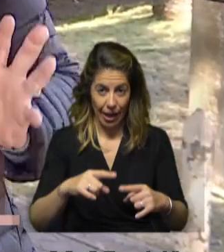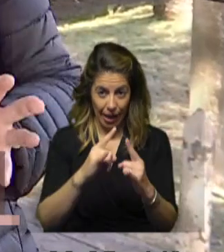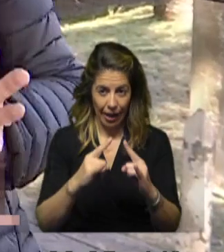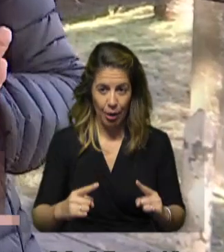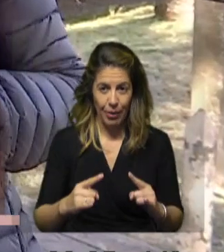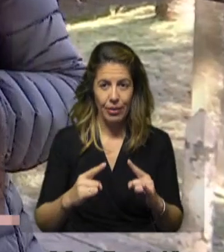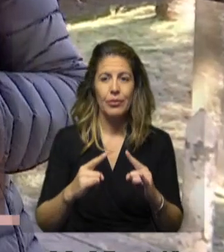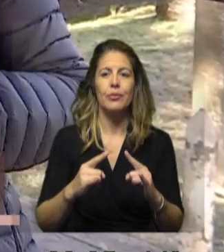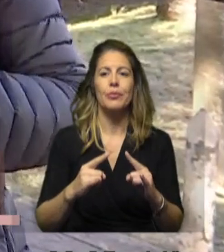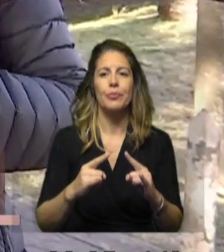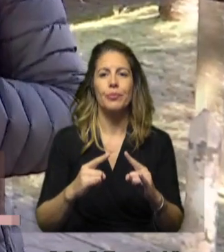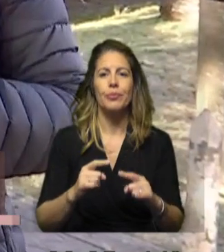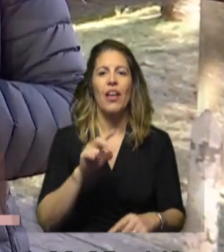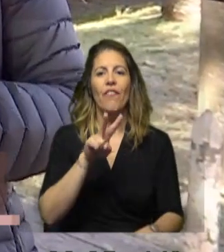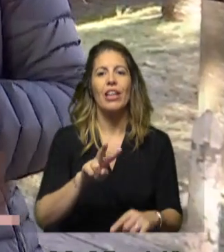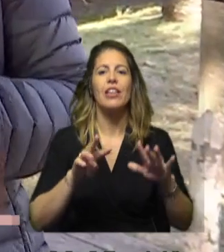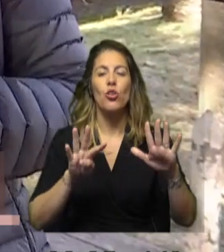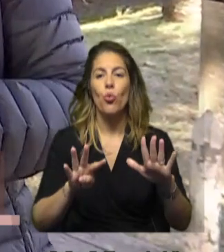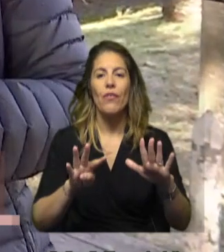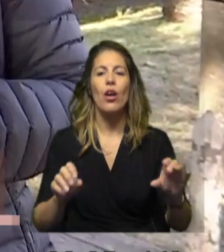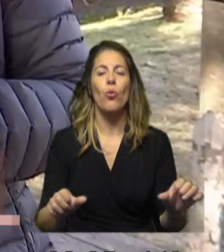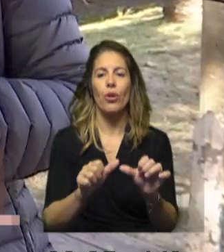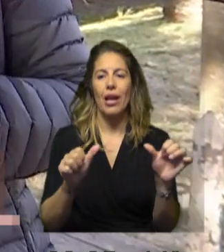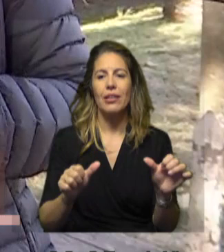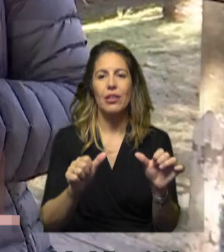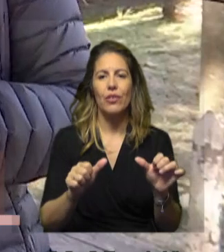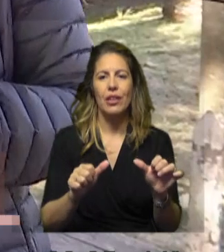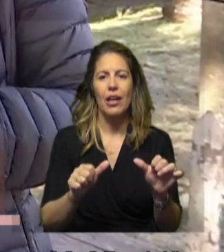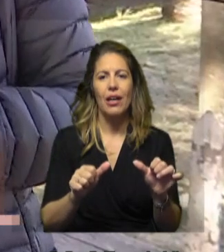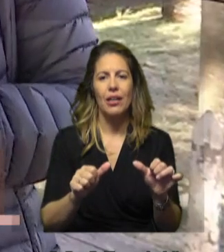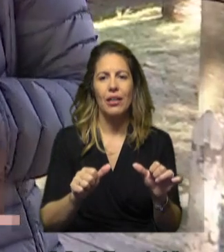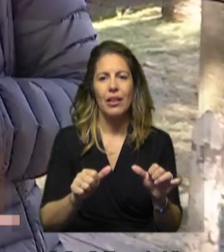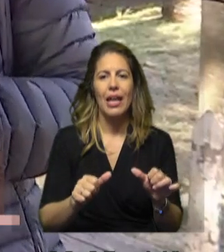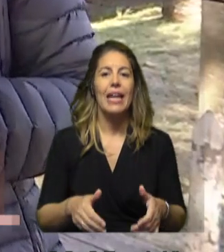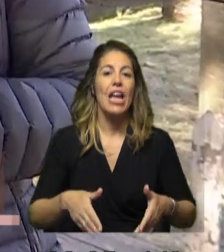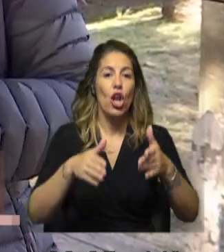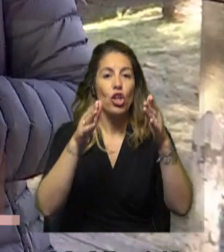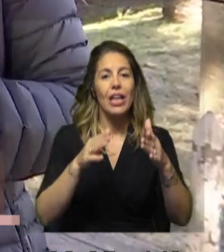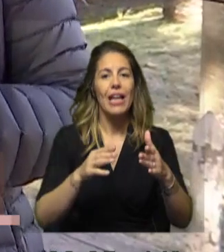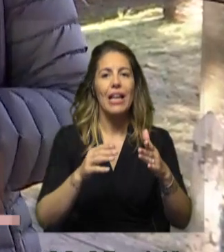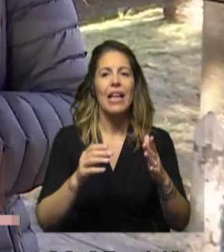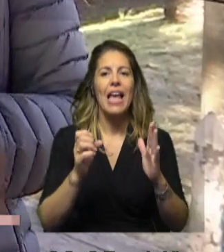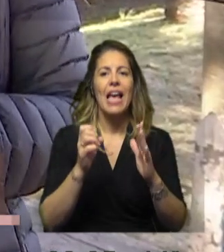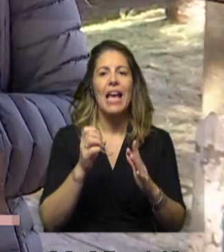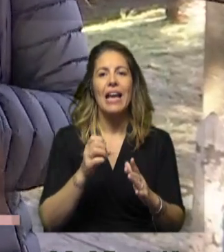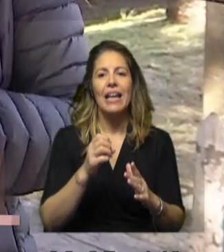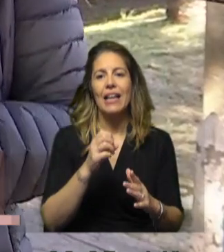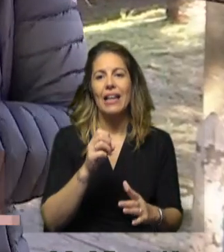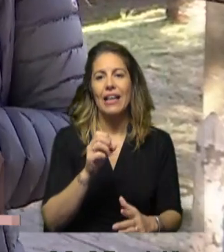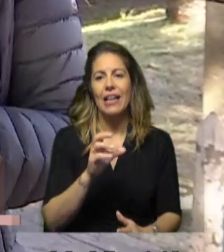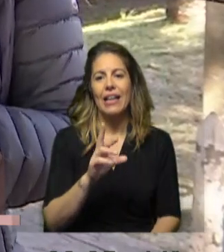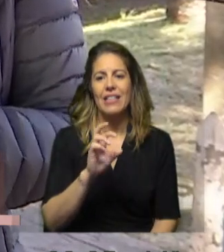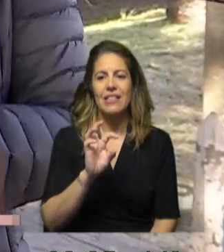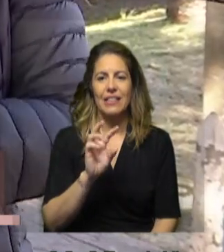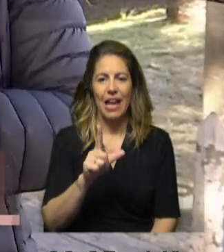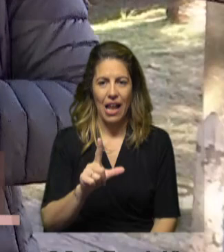Y el 29 tenemos una actividad en el Crystal Tower. Que tiene una inscripción sin costo, si es